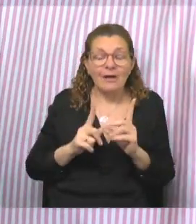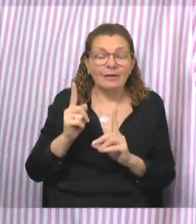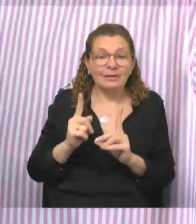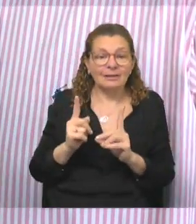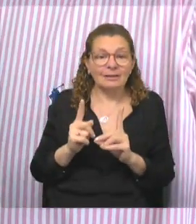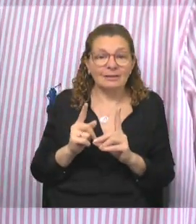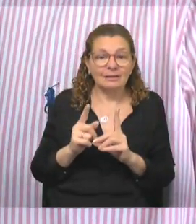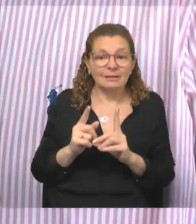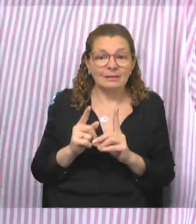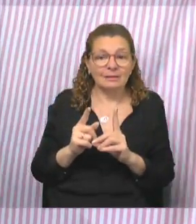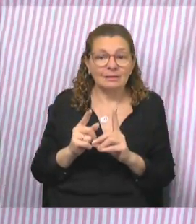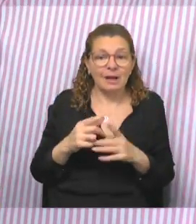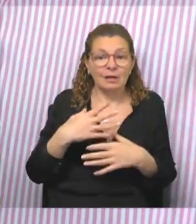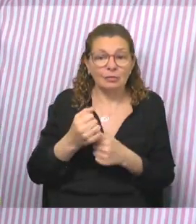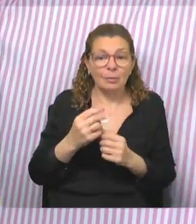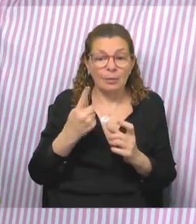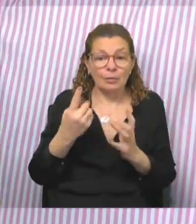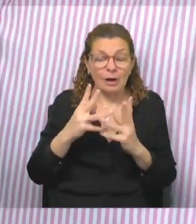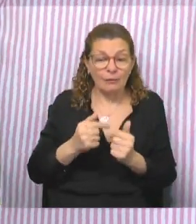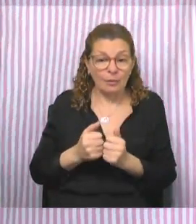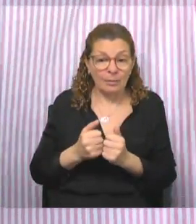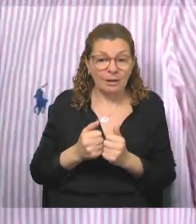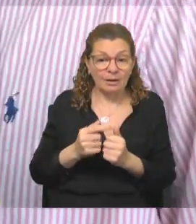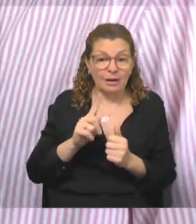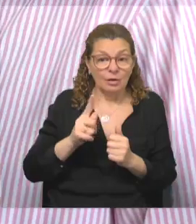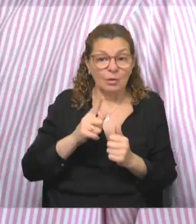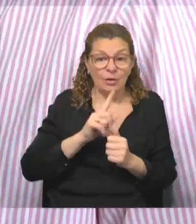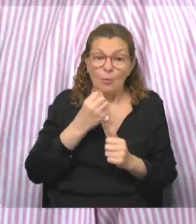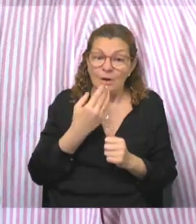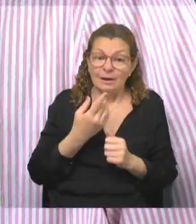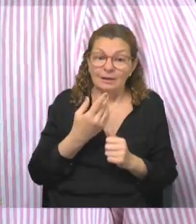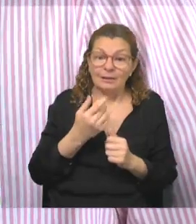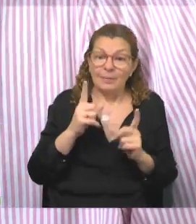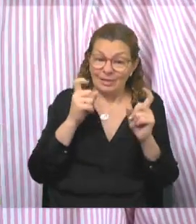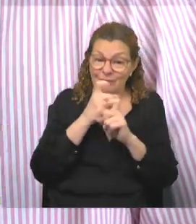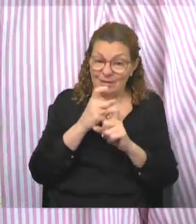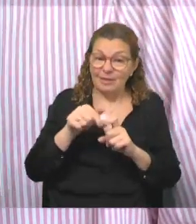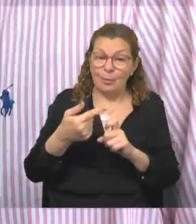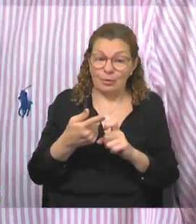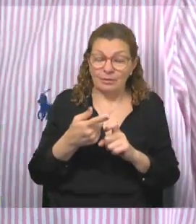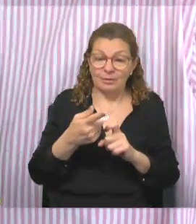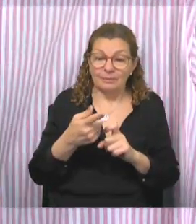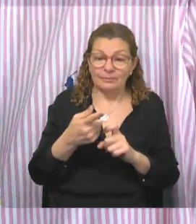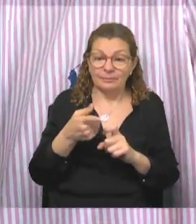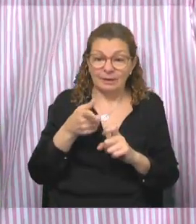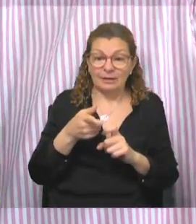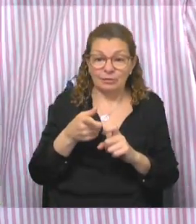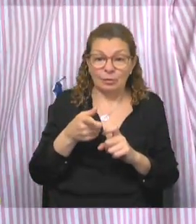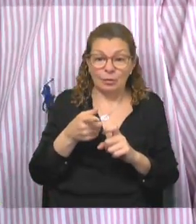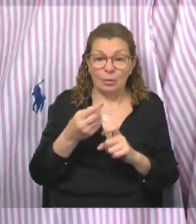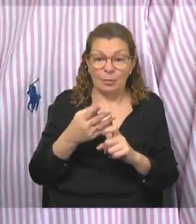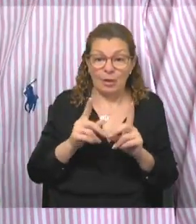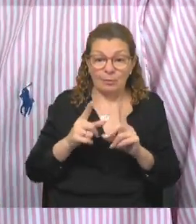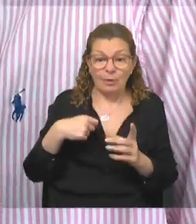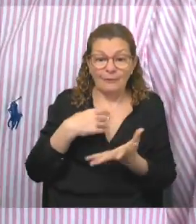veces dan una mano de una forma que no es nos puede nos puede complicar más pero nada es eso como viene